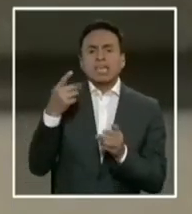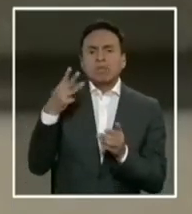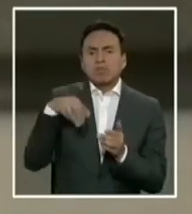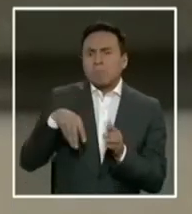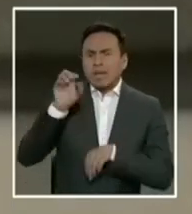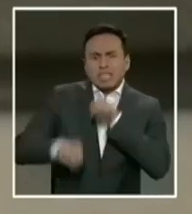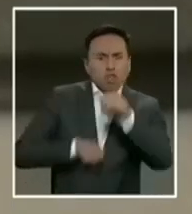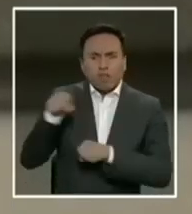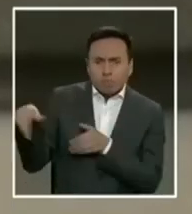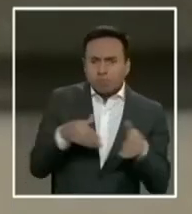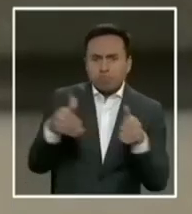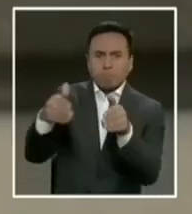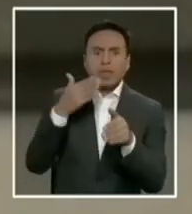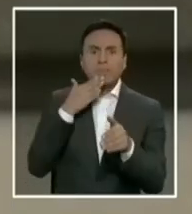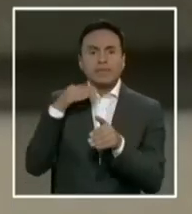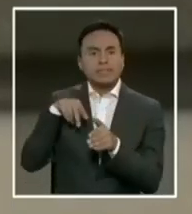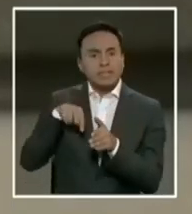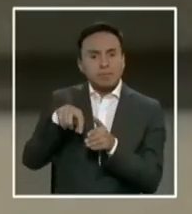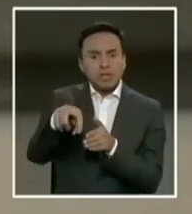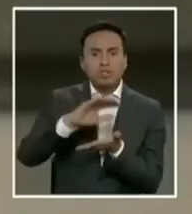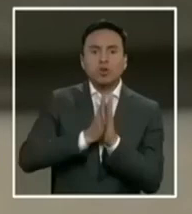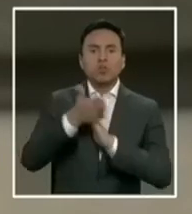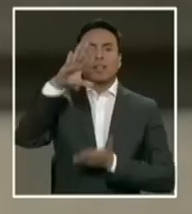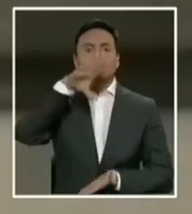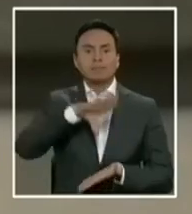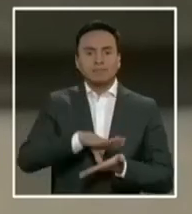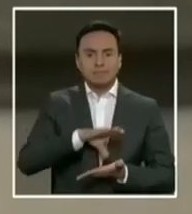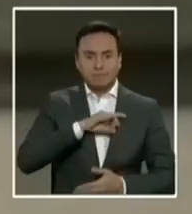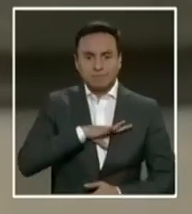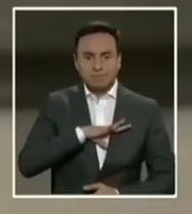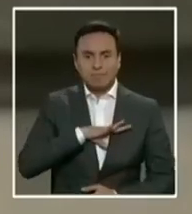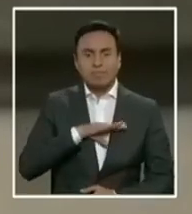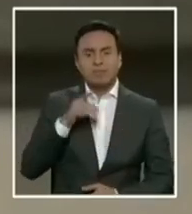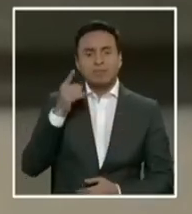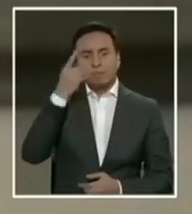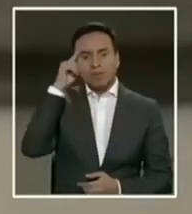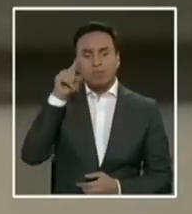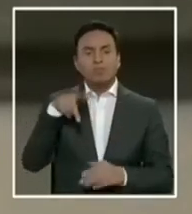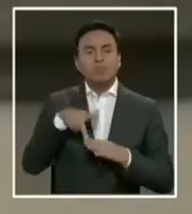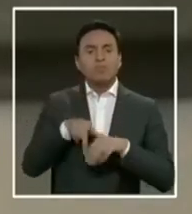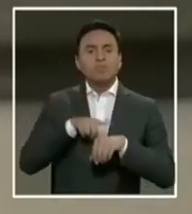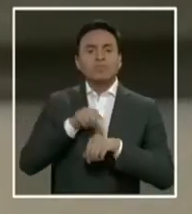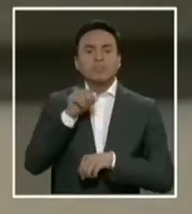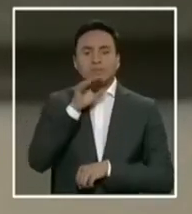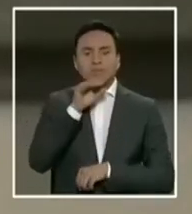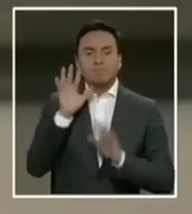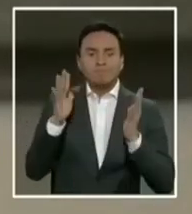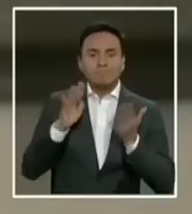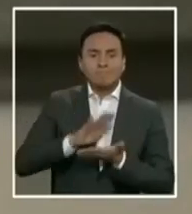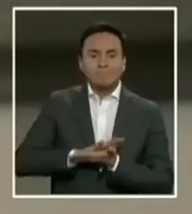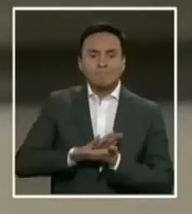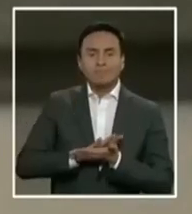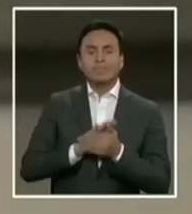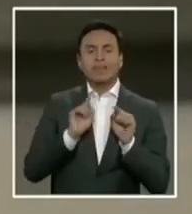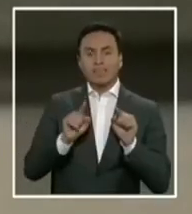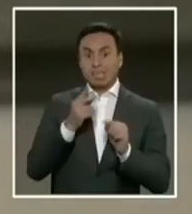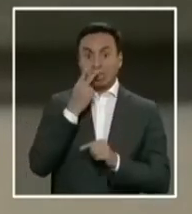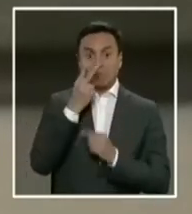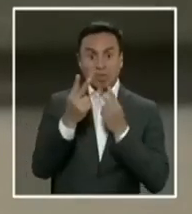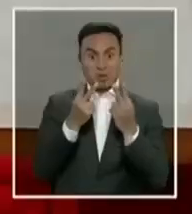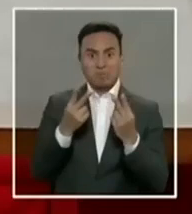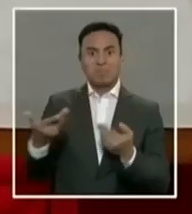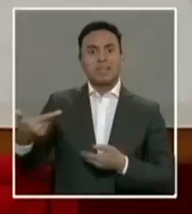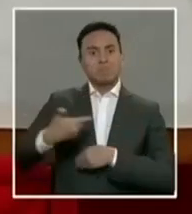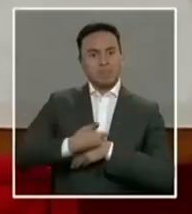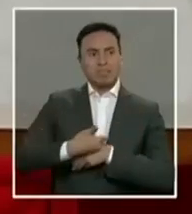de ciclovías, además de sendas peatonales en todo el país. Pero me quiero detener un segundo, que ahí veo que me lo